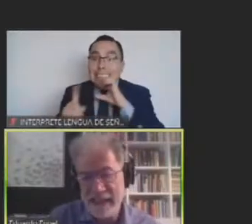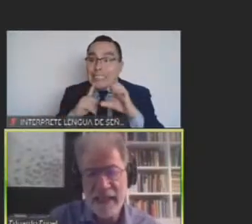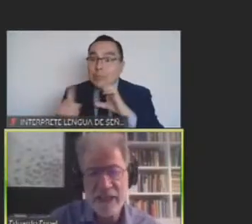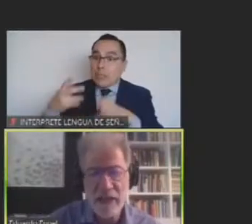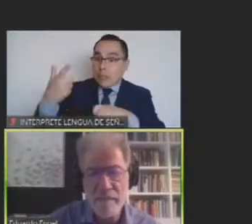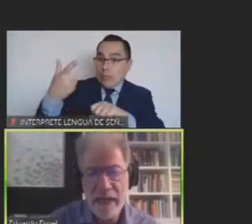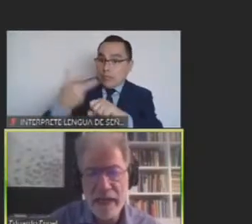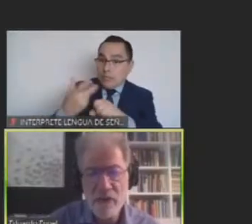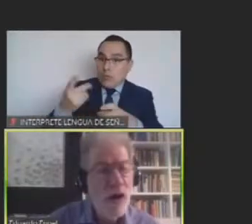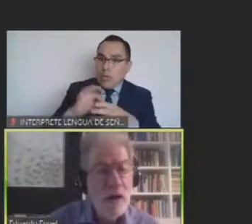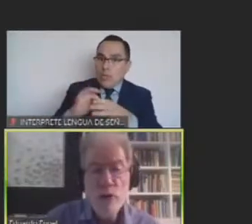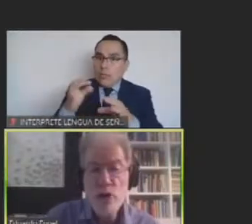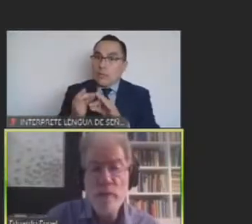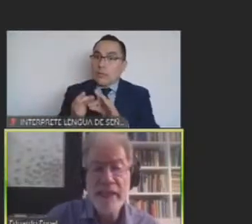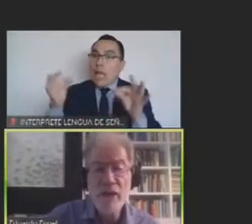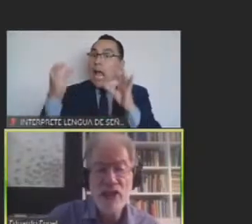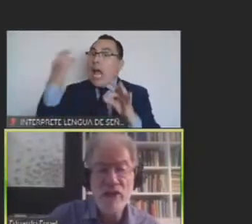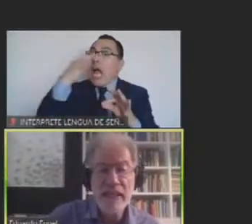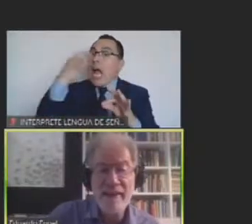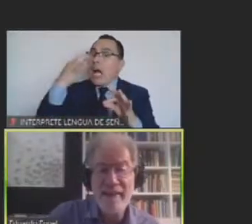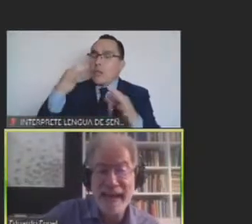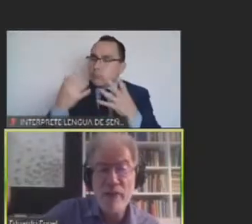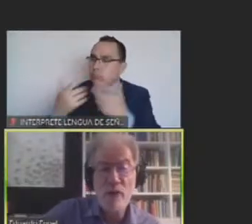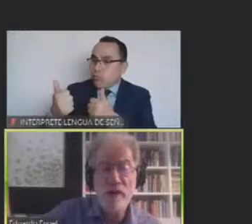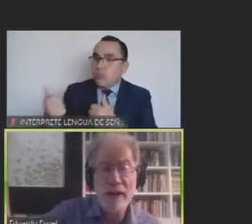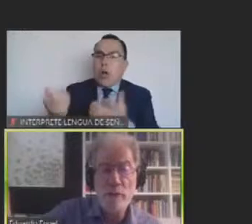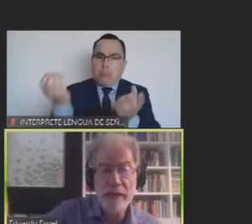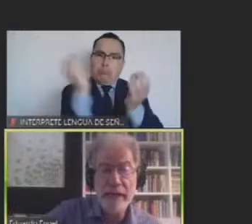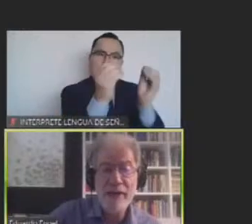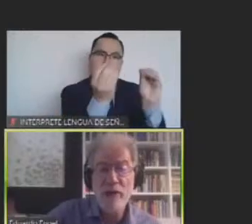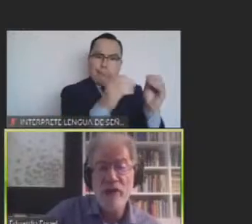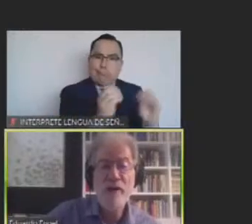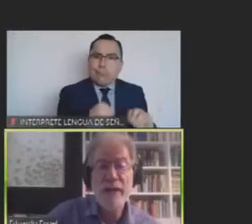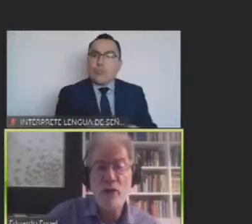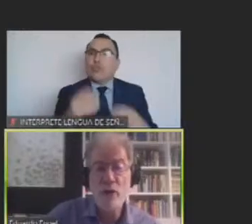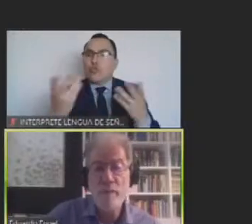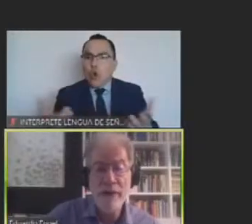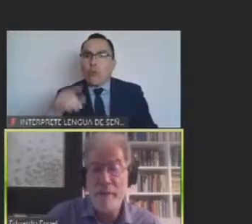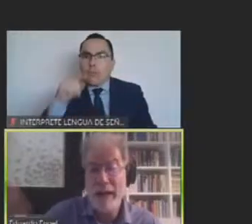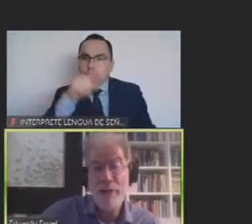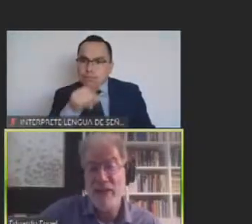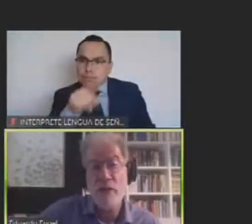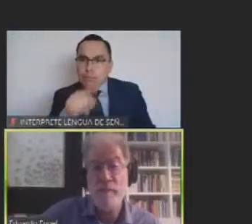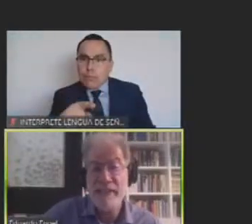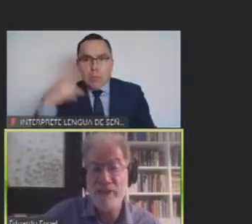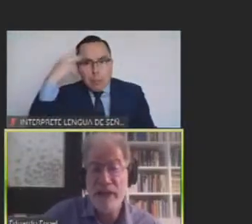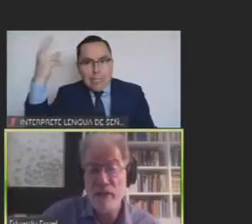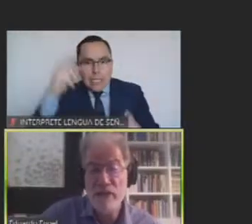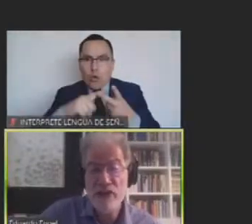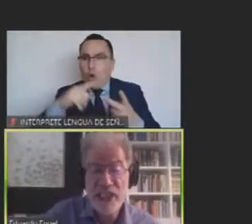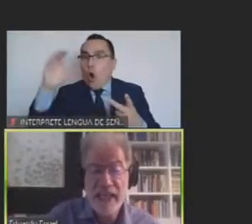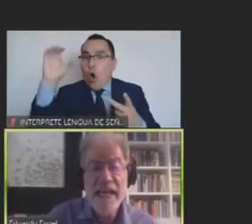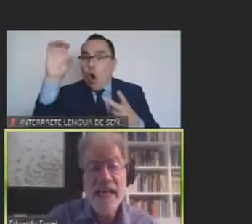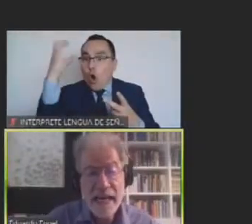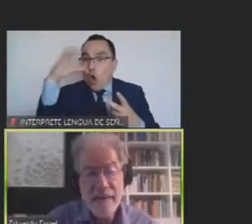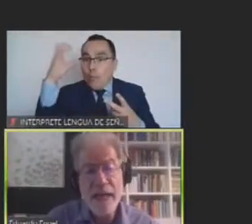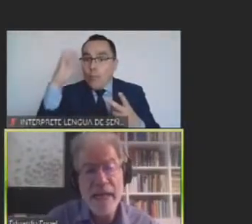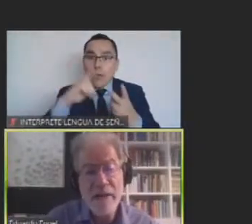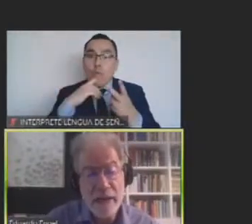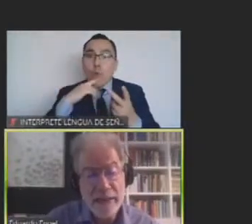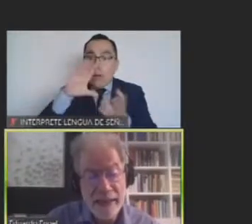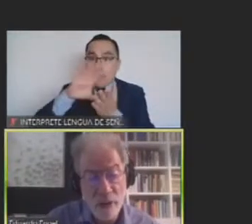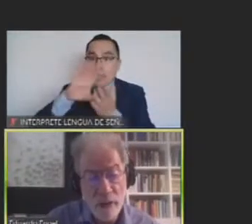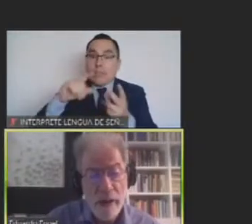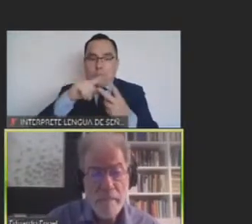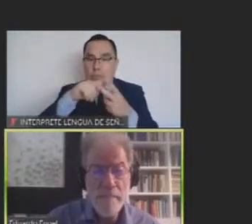está la base de datos de México. Mucho investigador chino está trabajando con los datos mexicanos y los datos colombianos para poder hacer comparaciones con Chile, el país